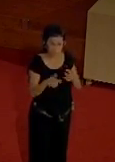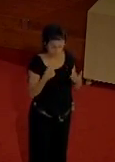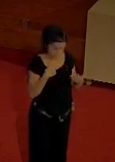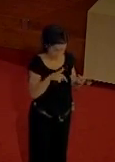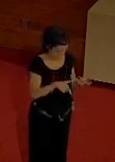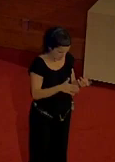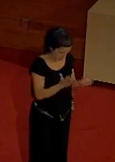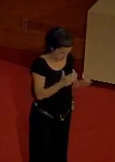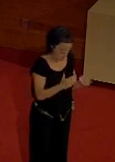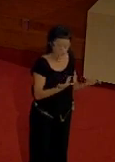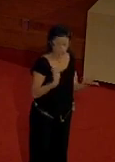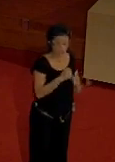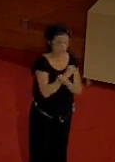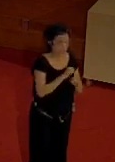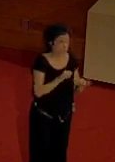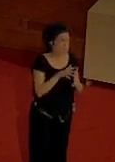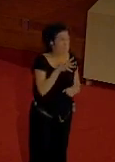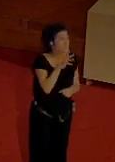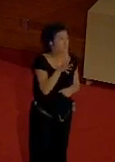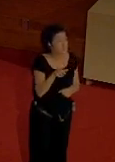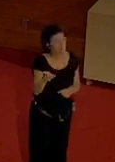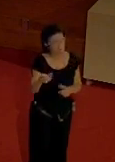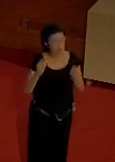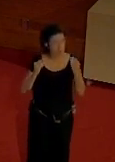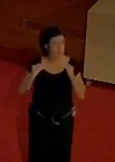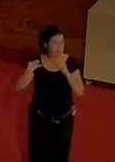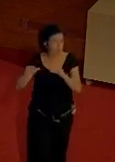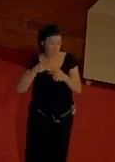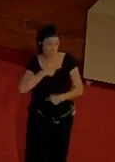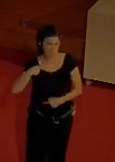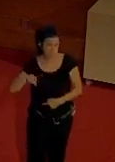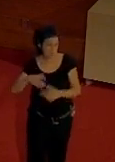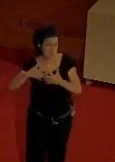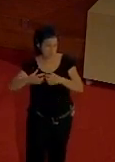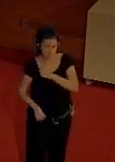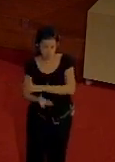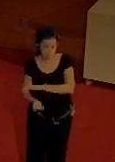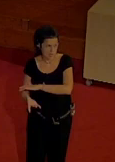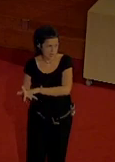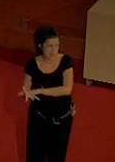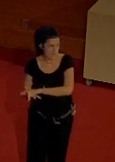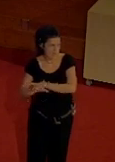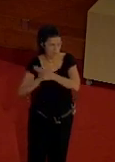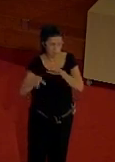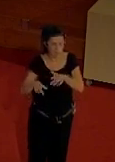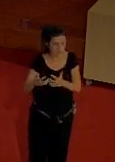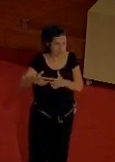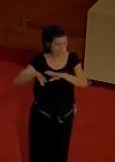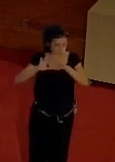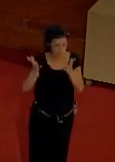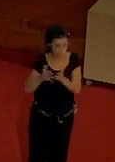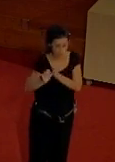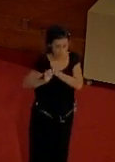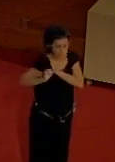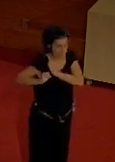y se los habíamos pasado a China para que las fabricaran ellos por tanto una dependencia de esa fábrica del mundo